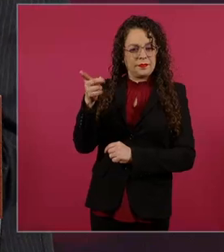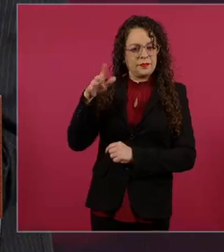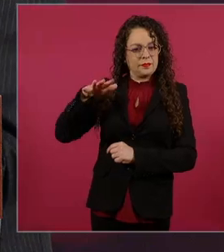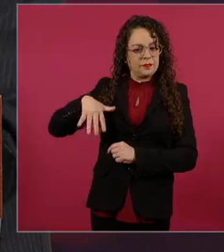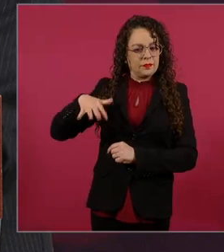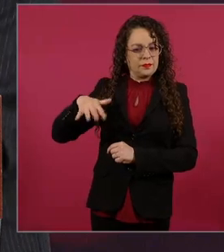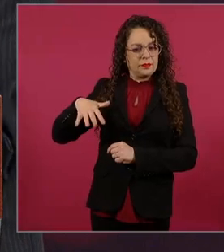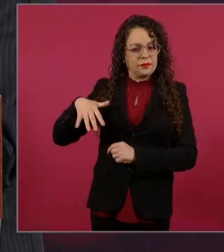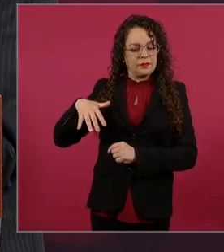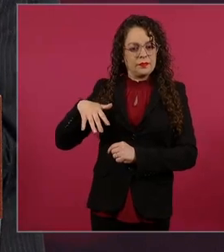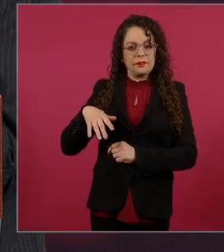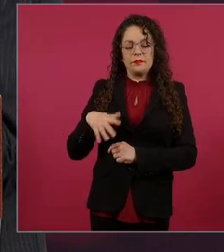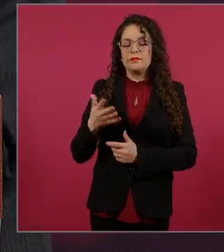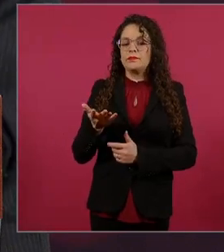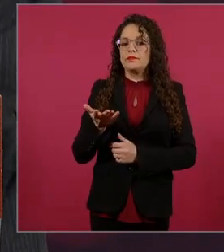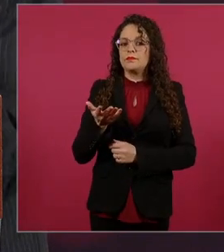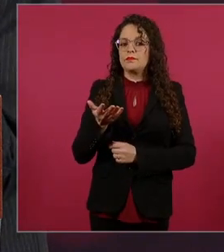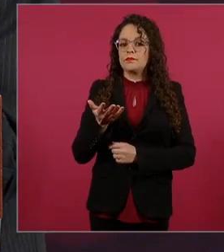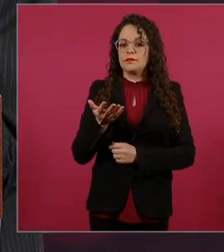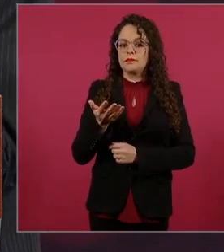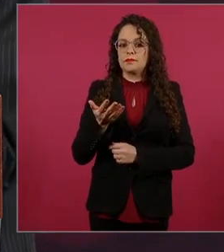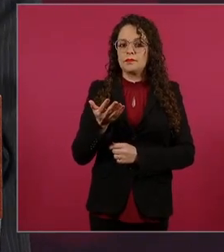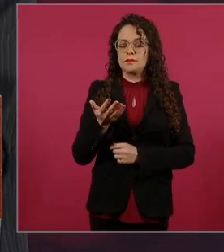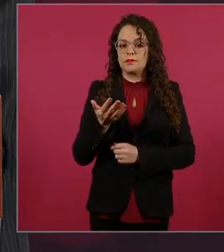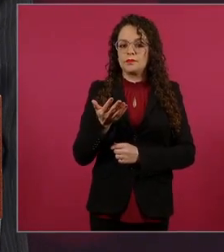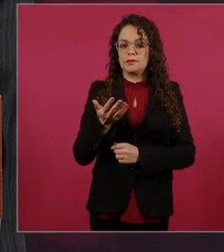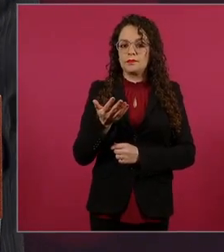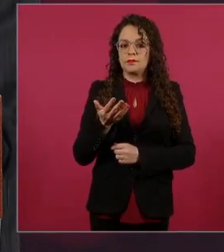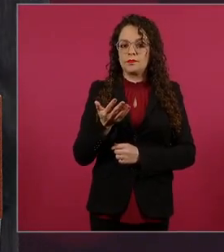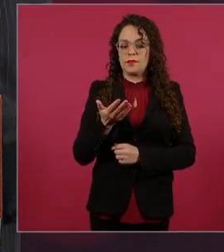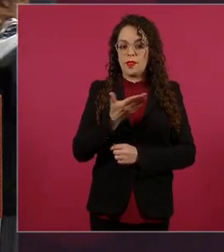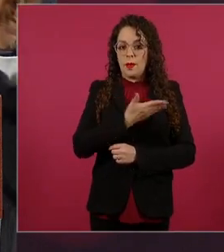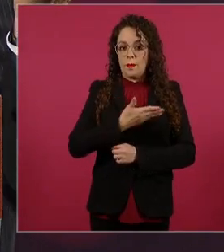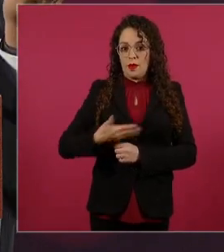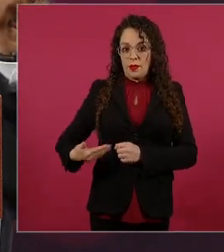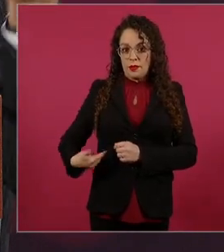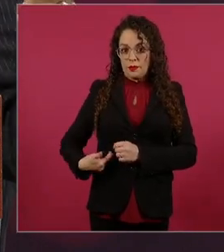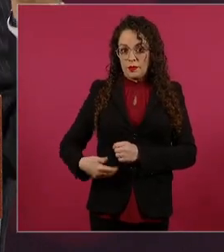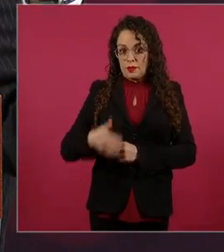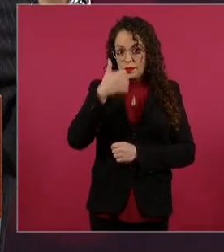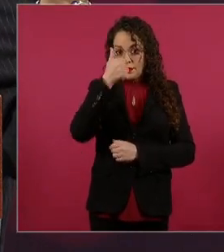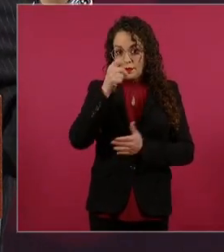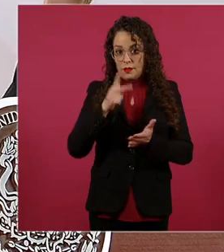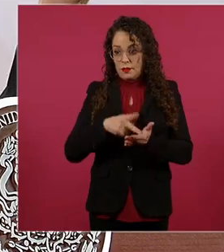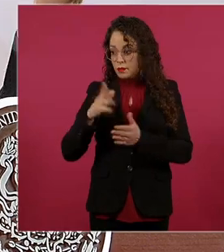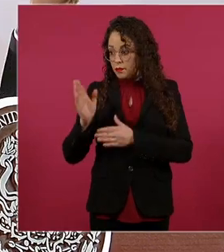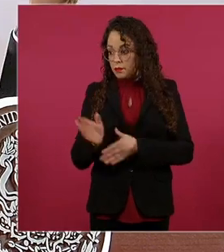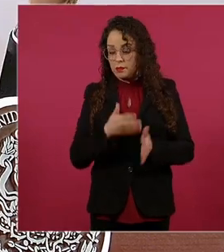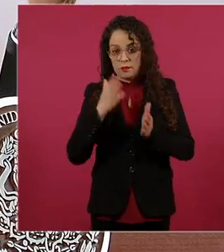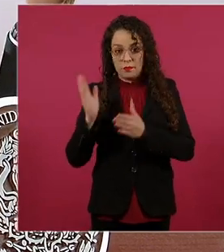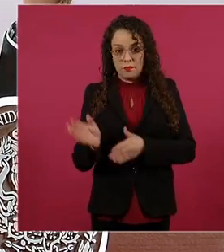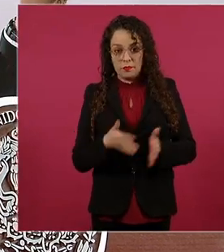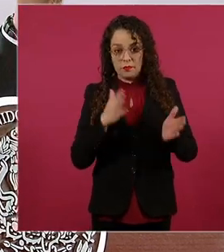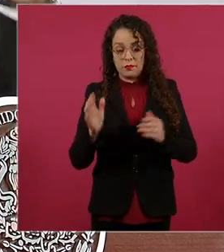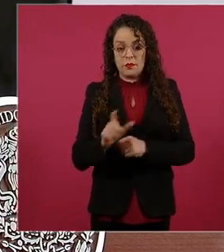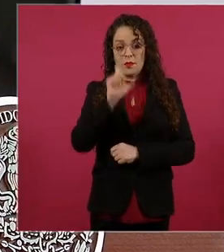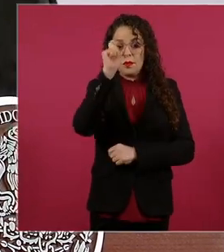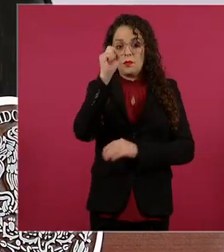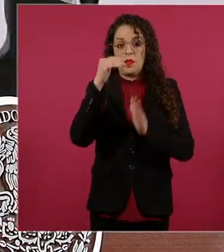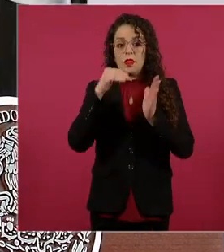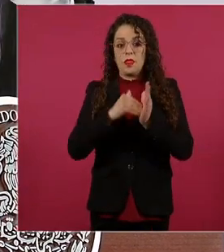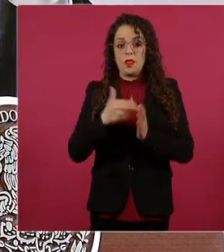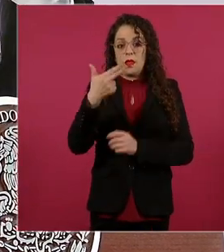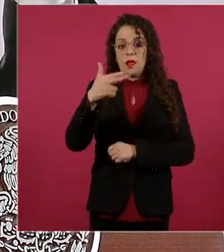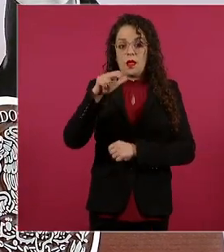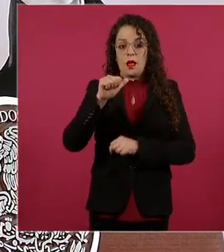en seis sexenios hicieron veinte mil hectáreas de riego seis